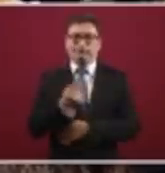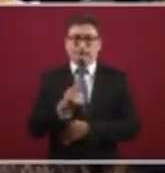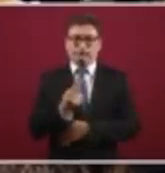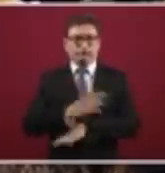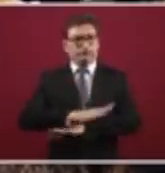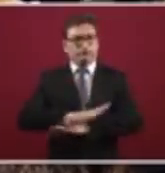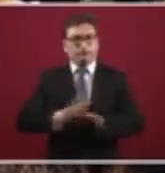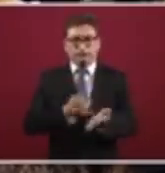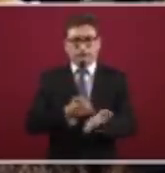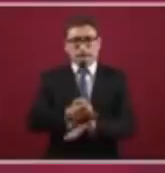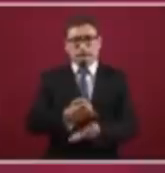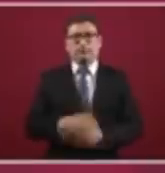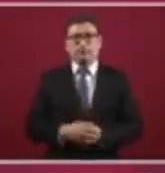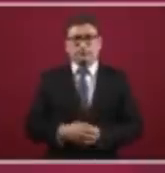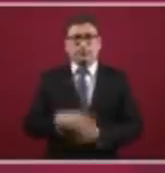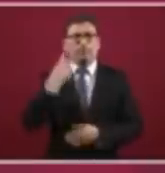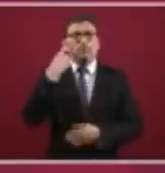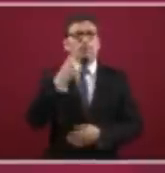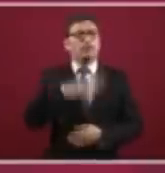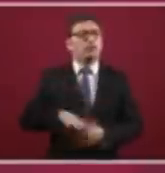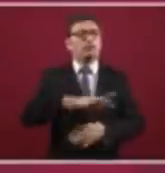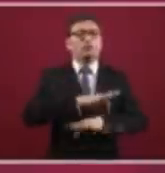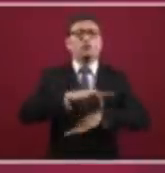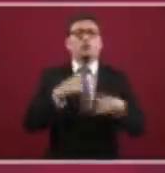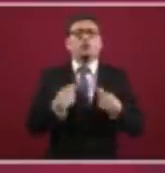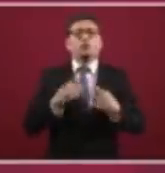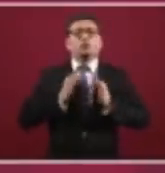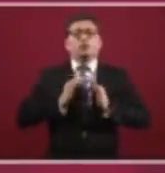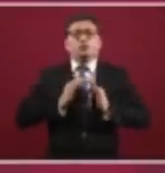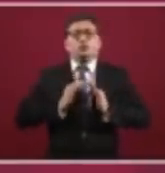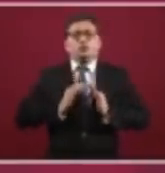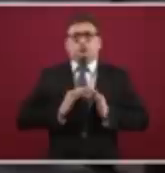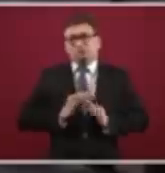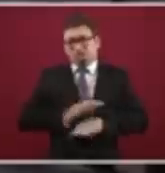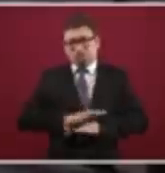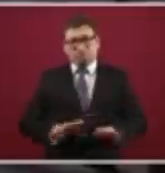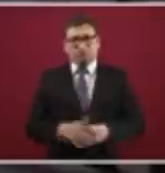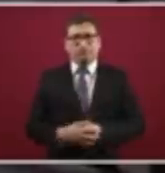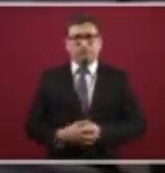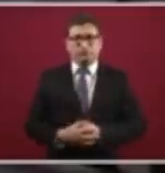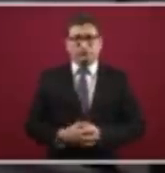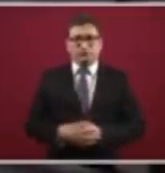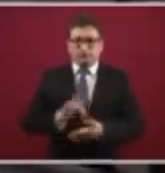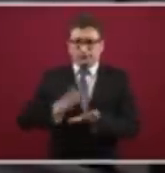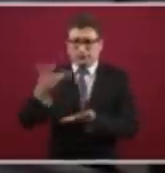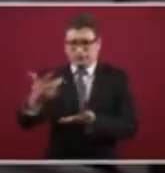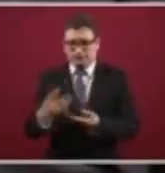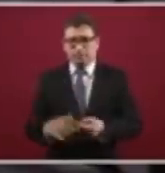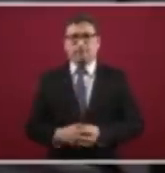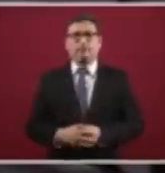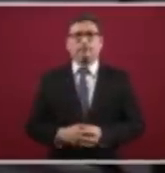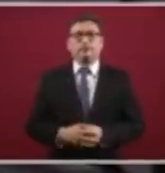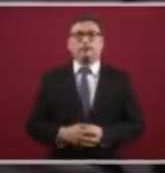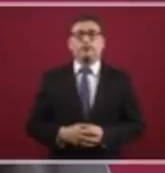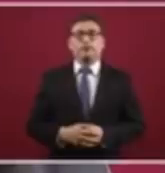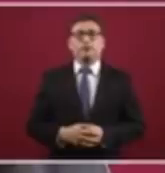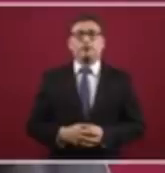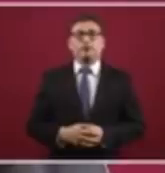para dar tranquilidad para que haya certidumbre que agradecerles y